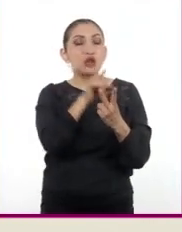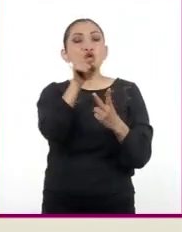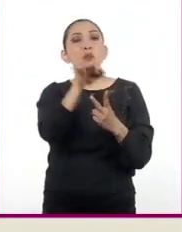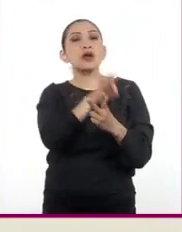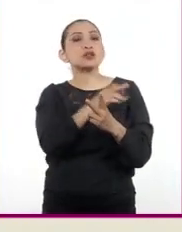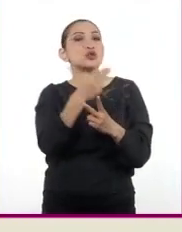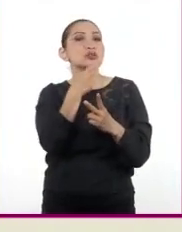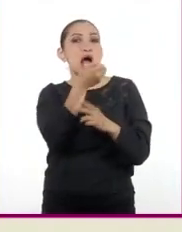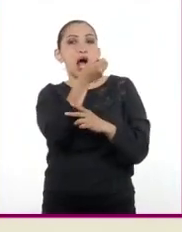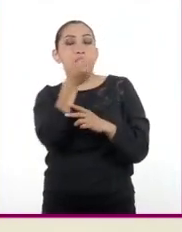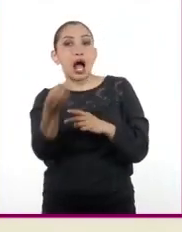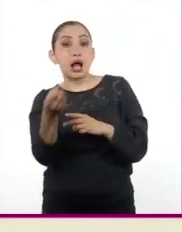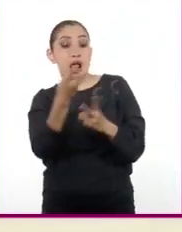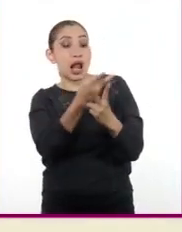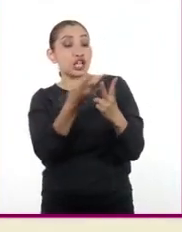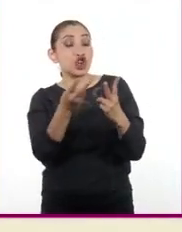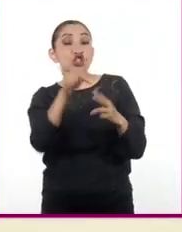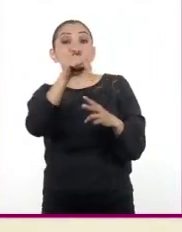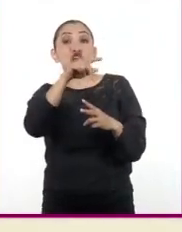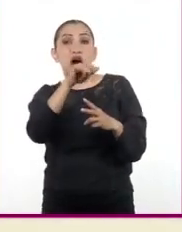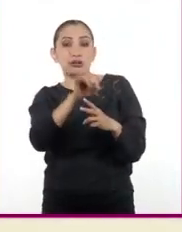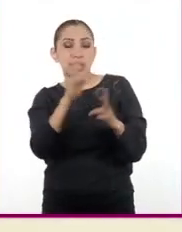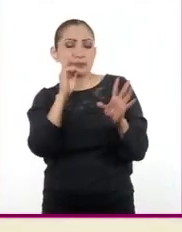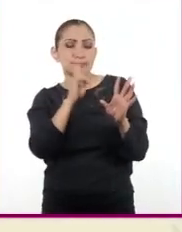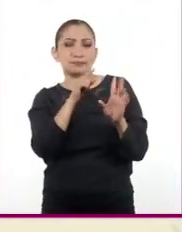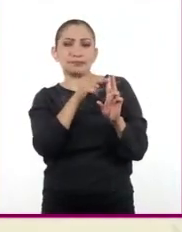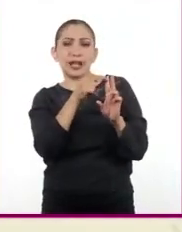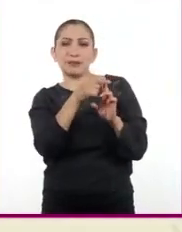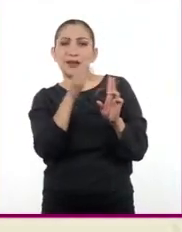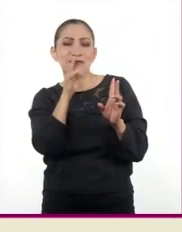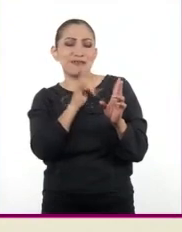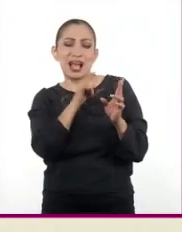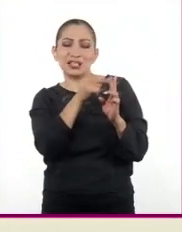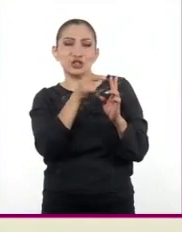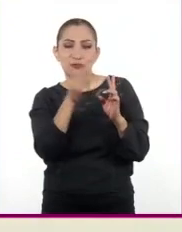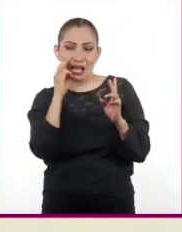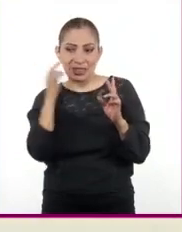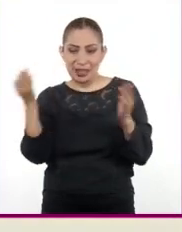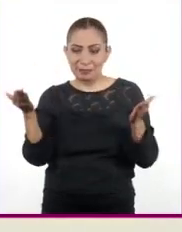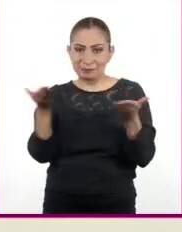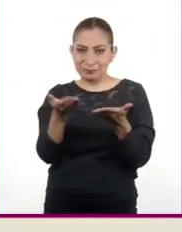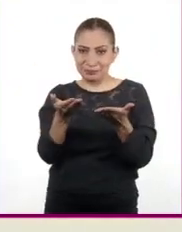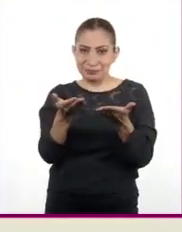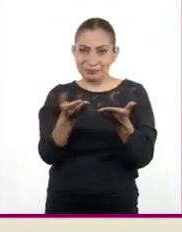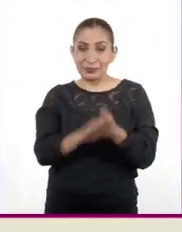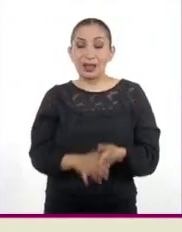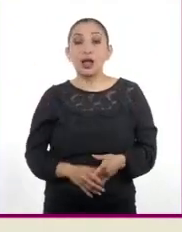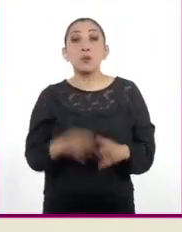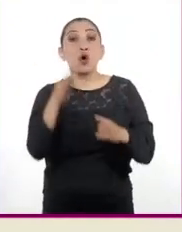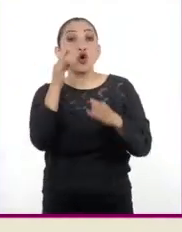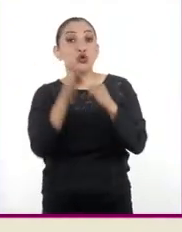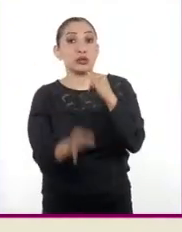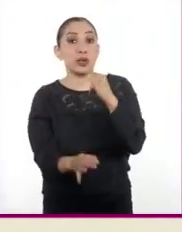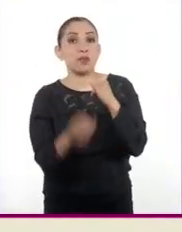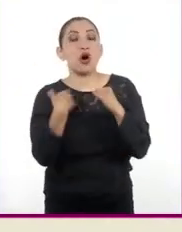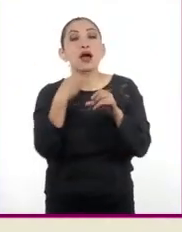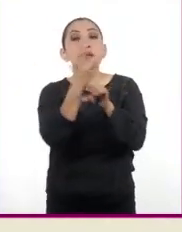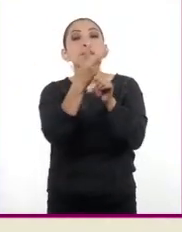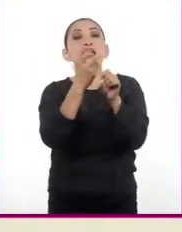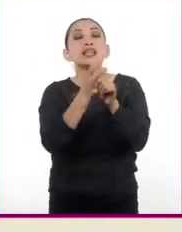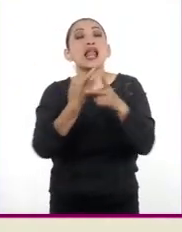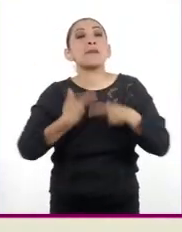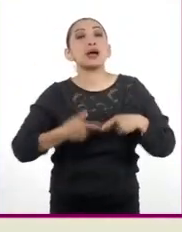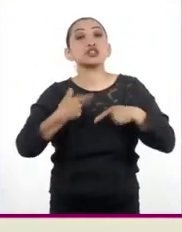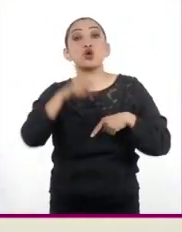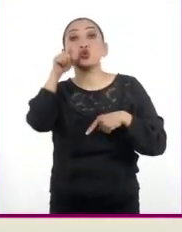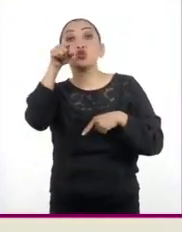emplear frases de ambas notas que evidencien su falsedad o veracidad. Finalmente, inviten a las